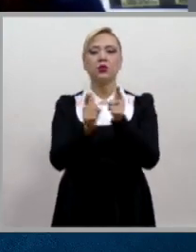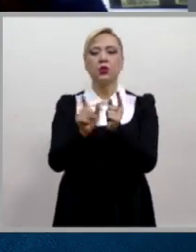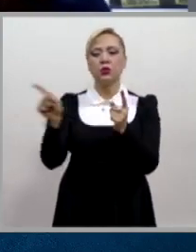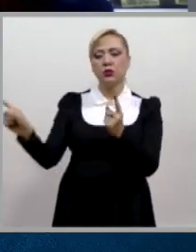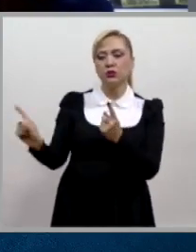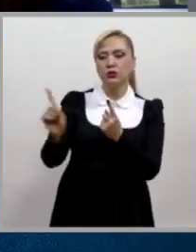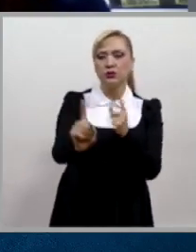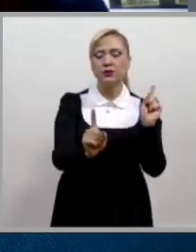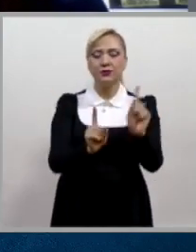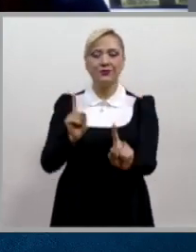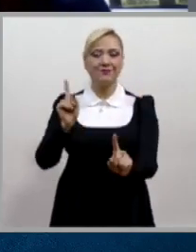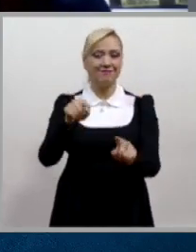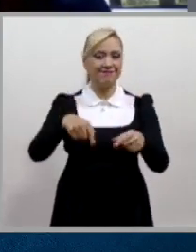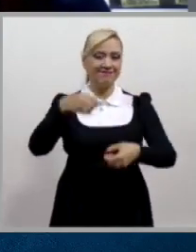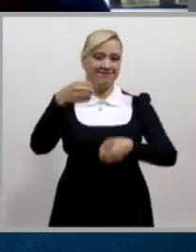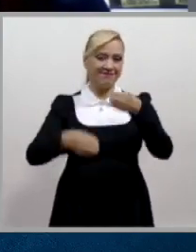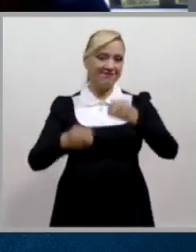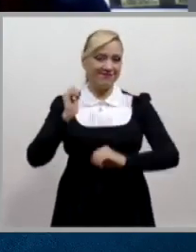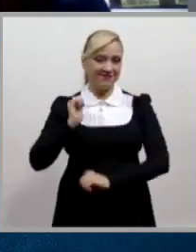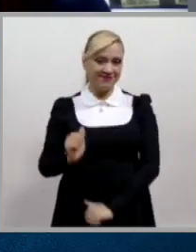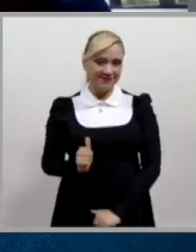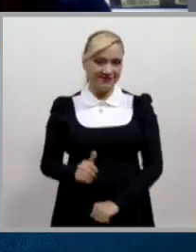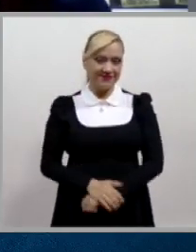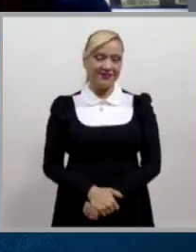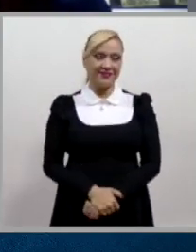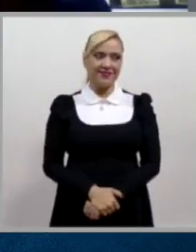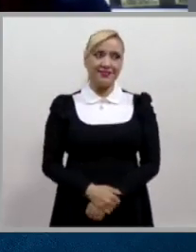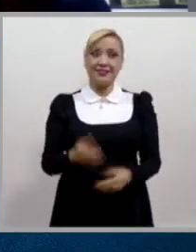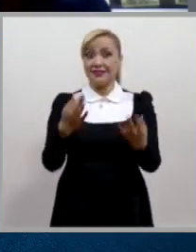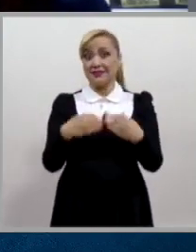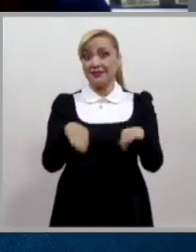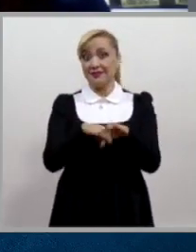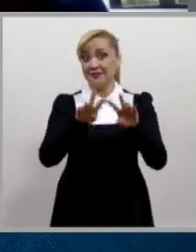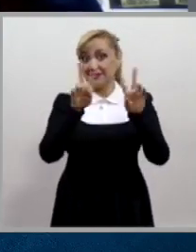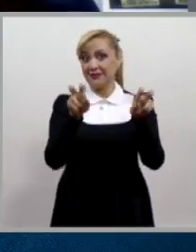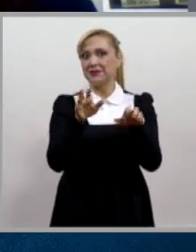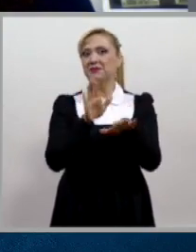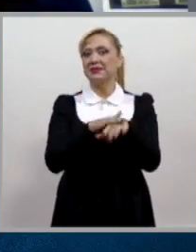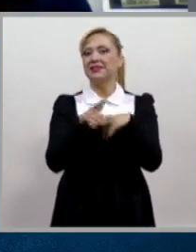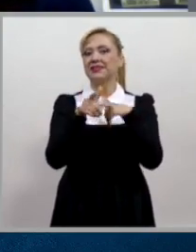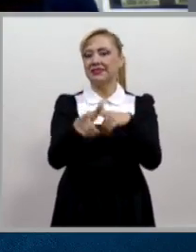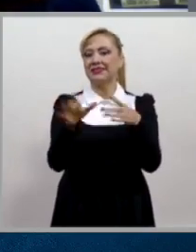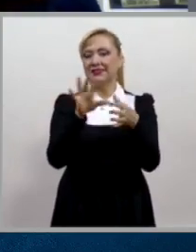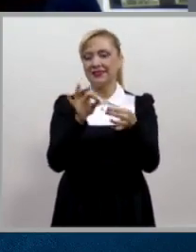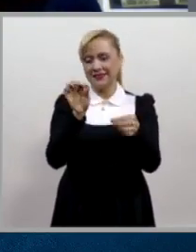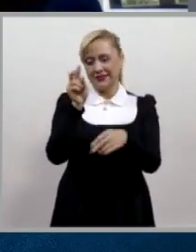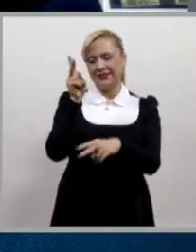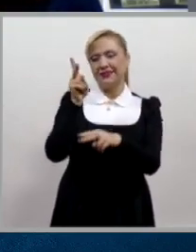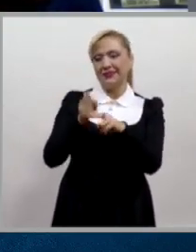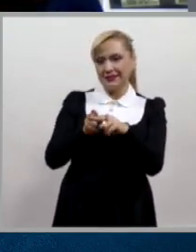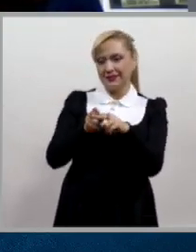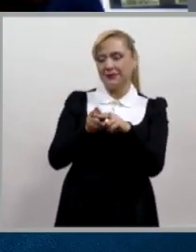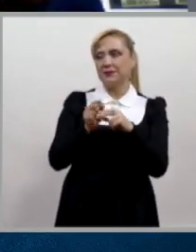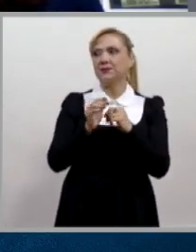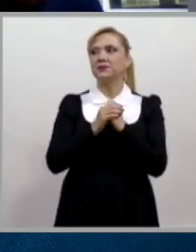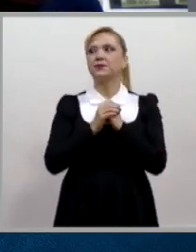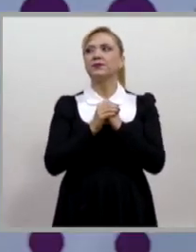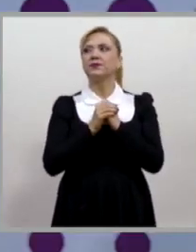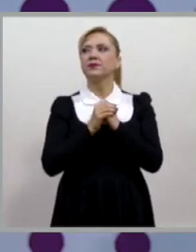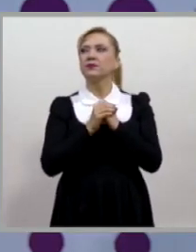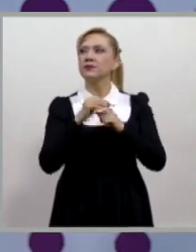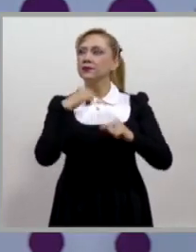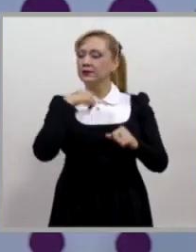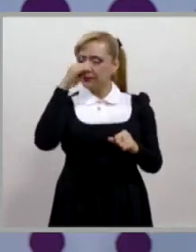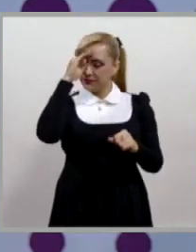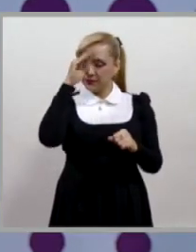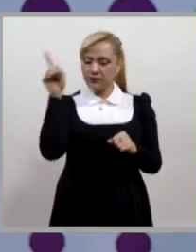de los poderes judiciales. Claro, y creo que es un tema importantísimo sobre el que podremos seguir platicando después de la pausa. Creo que si no me equivoco, por